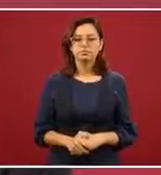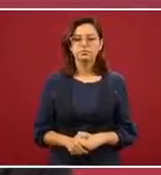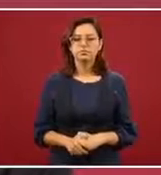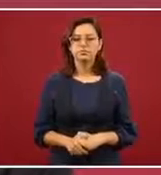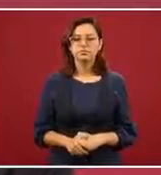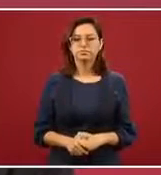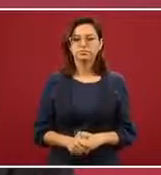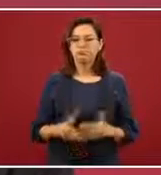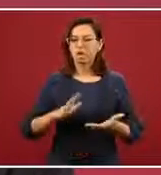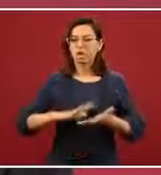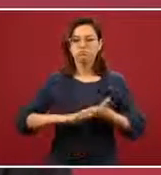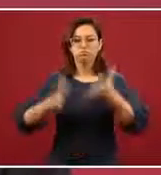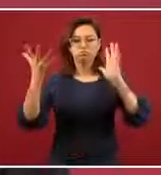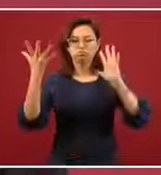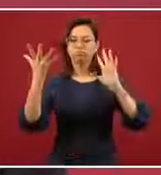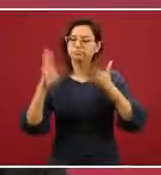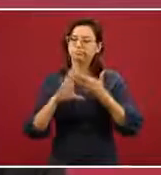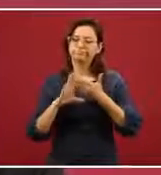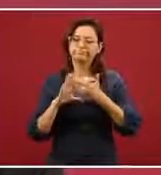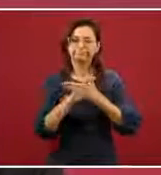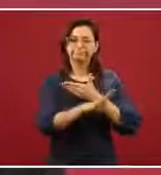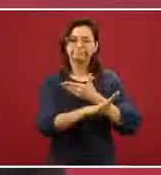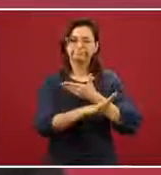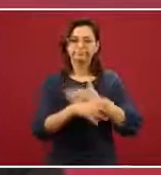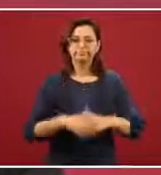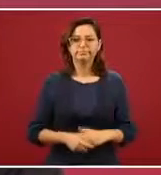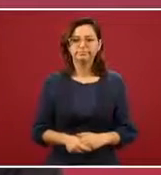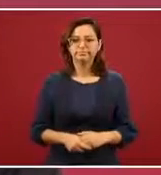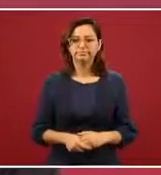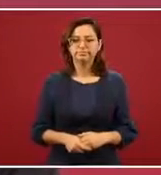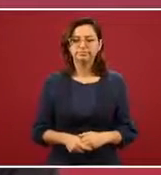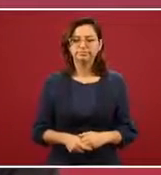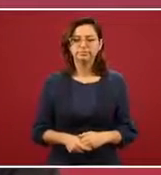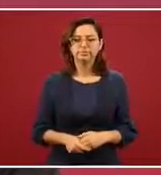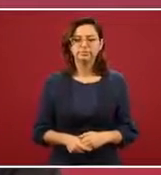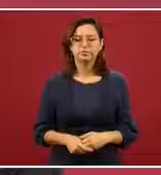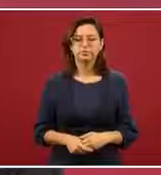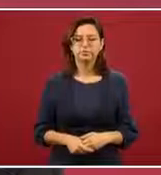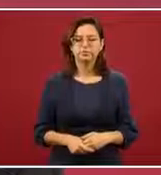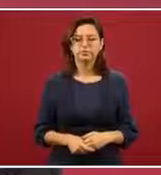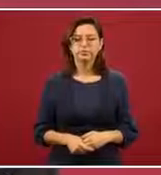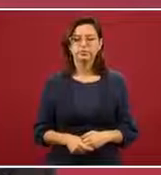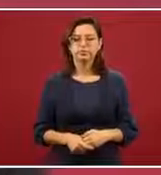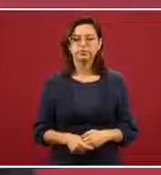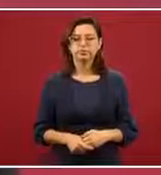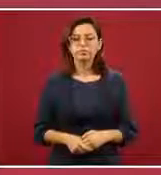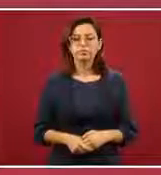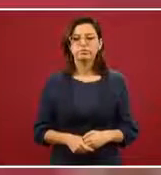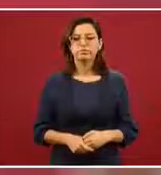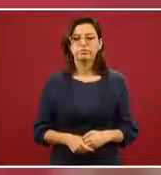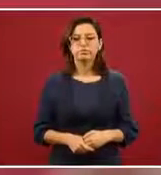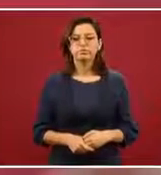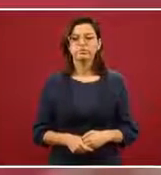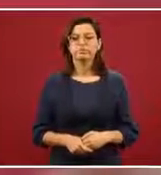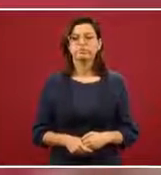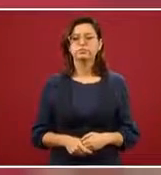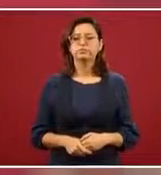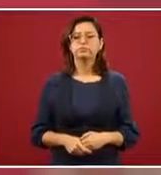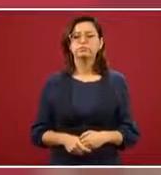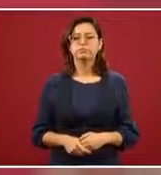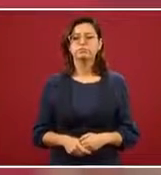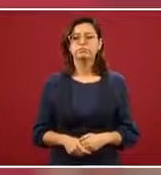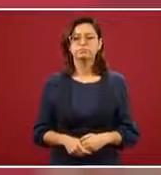violencia. que se opte por la